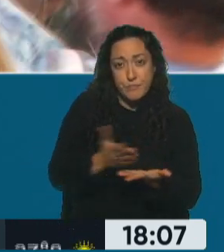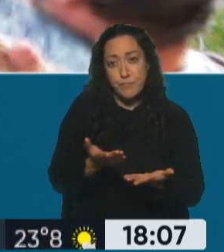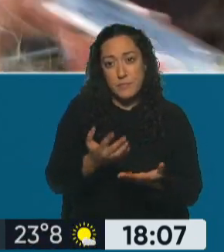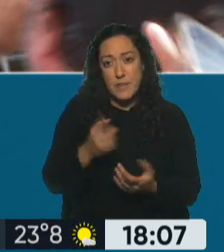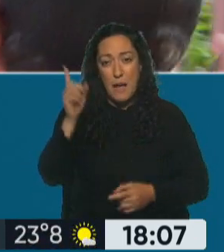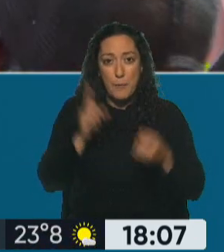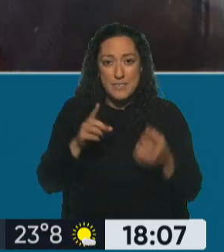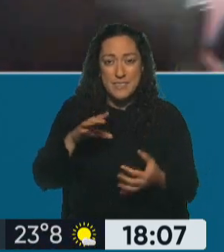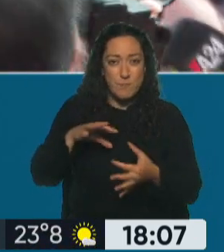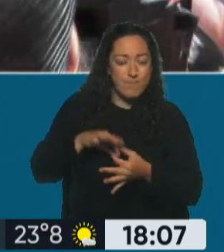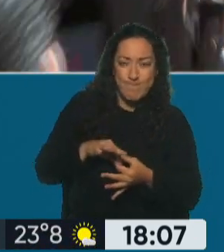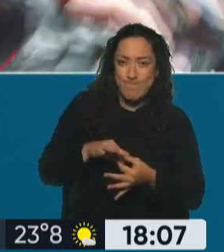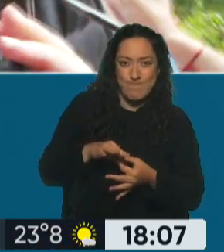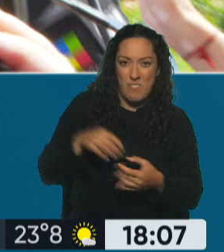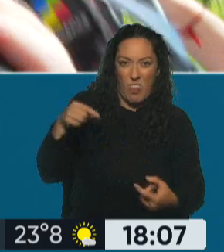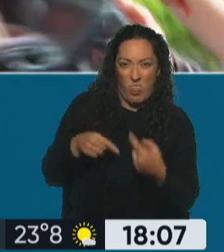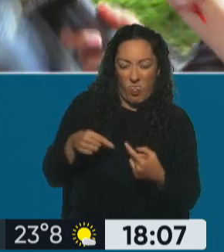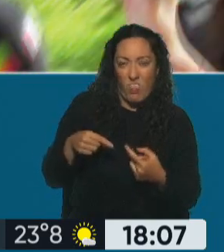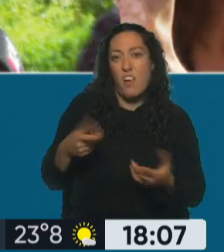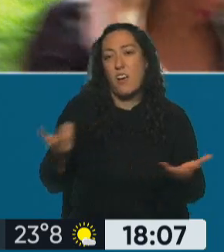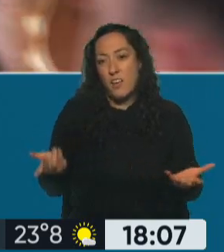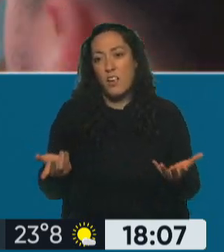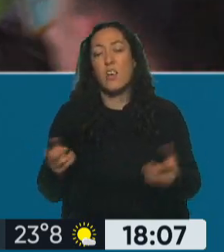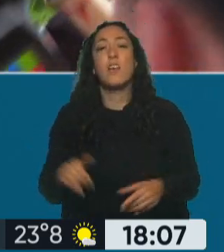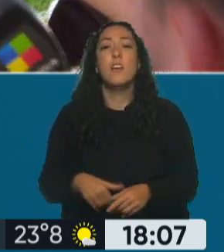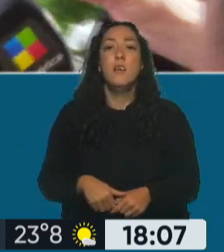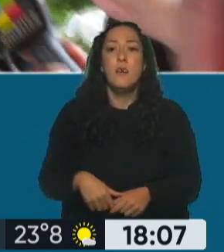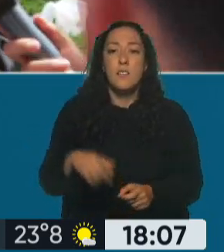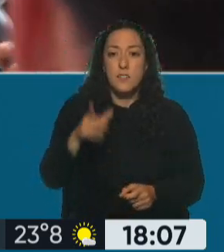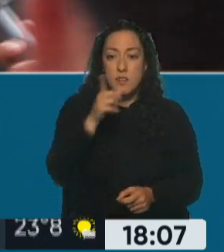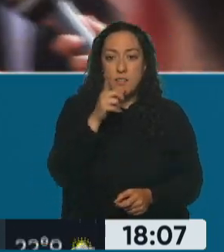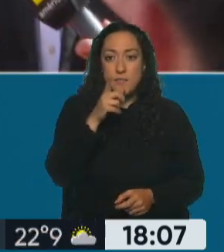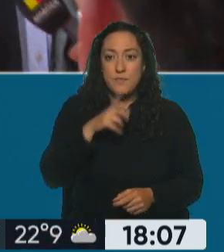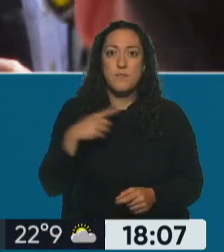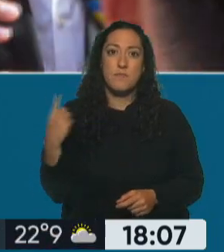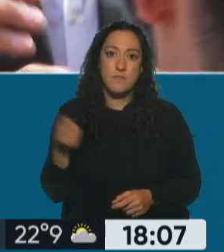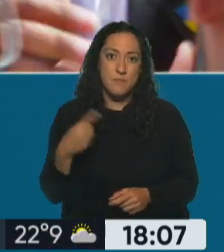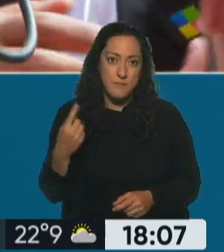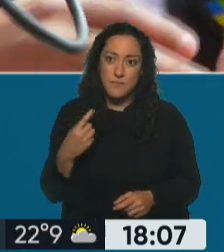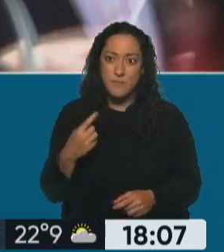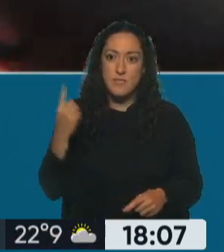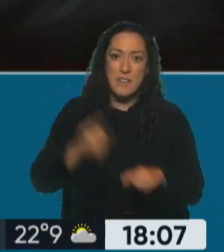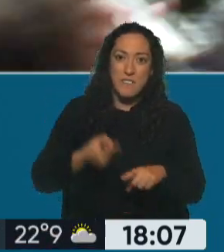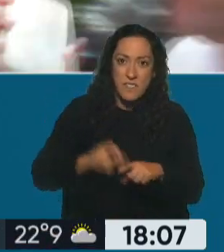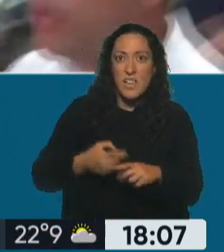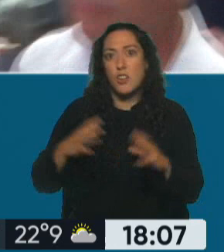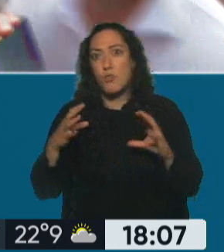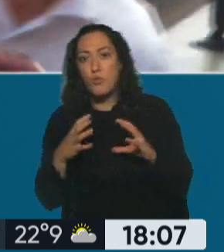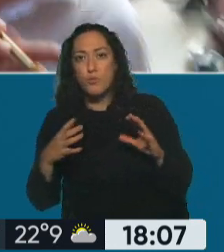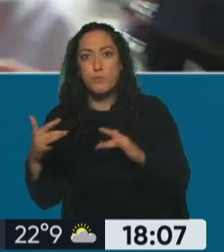no coinciden. Sí, claro, acá me parece que no todos coinciden si están haciendo una fiesta, jugar un partido de